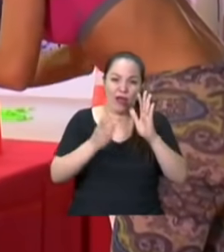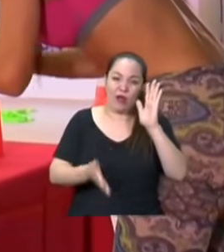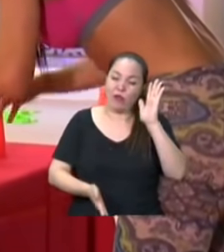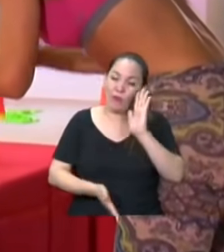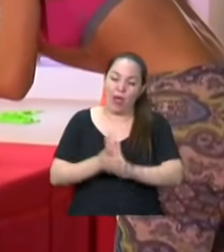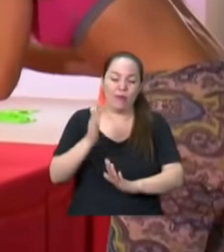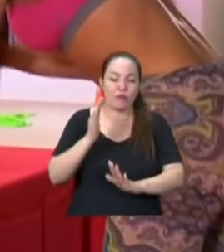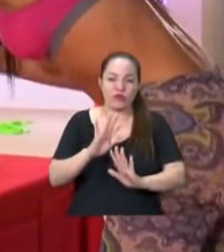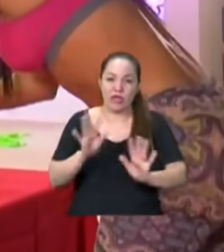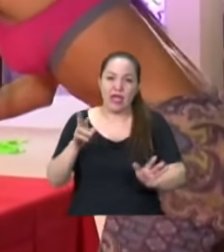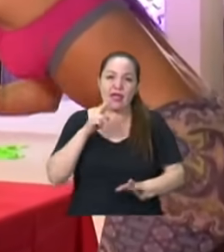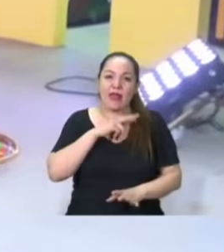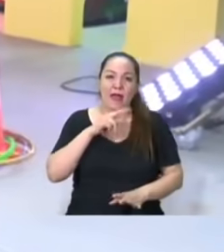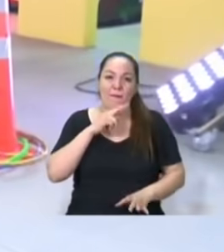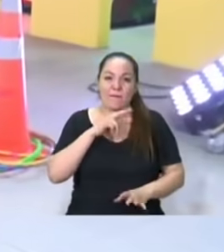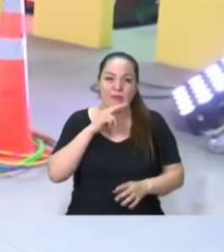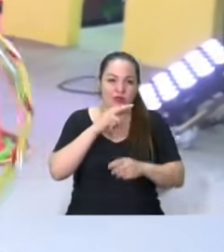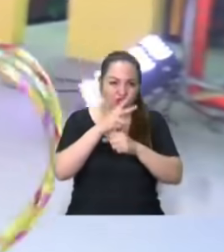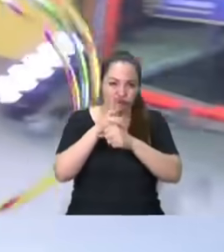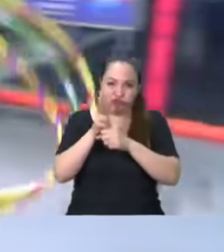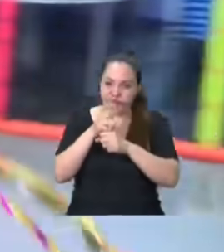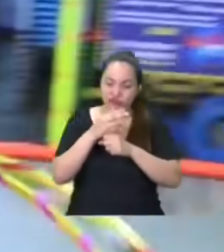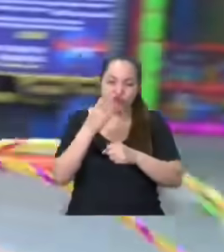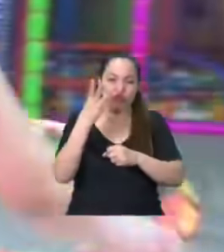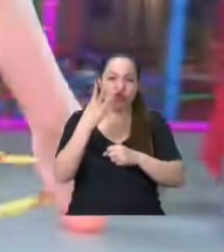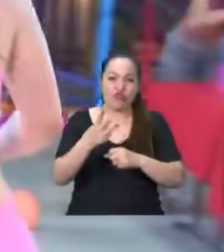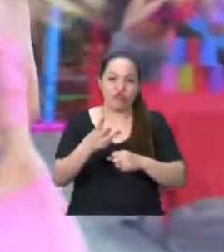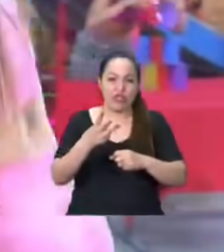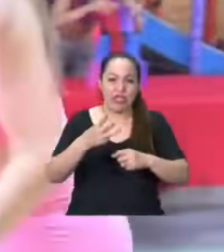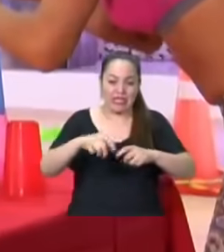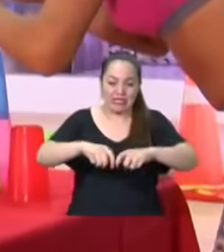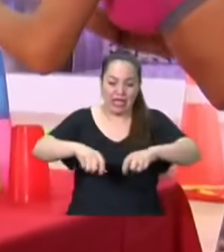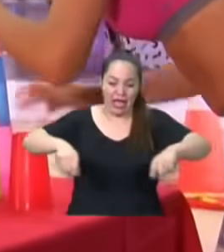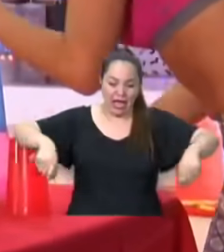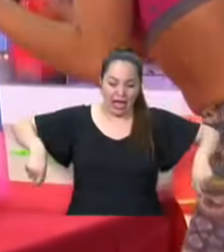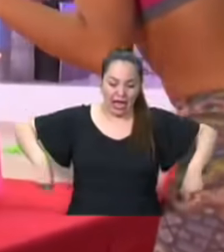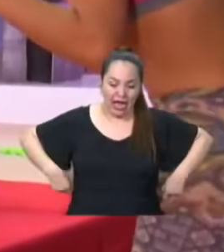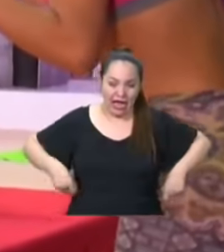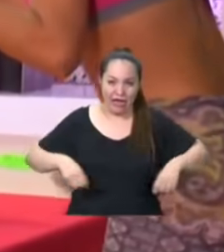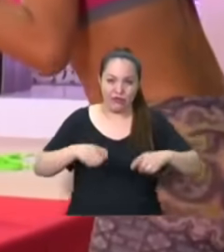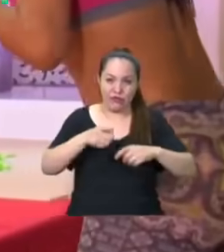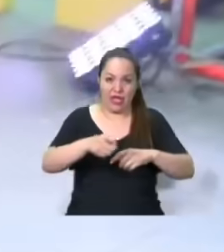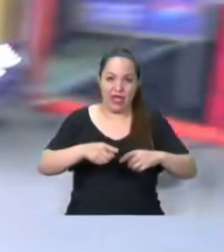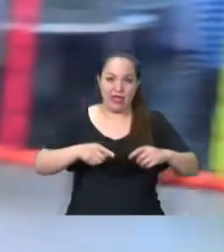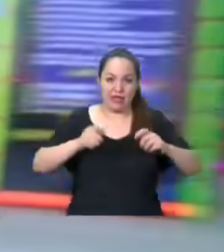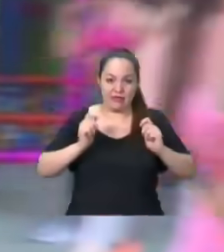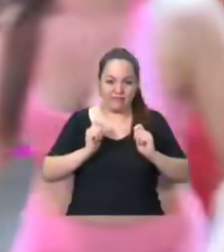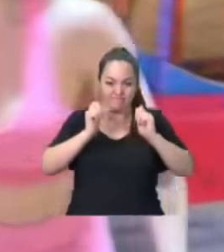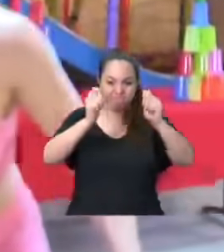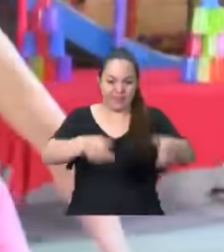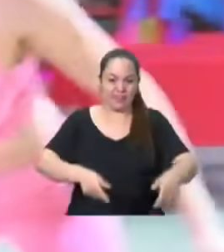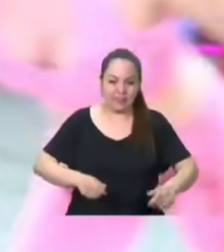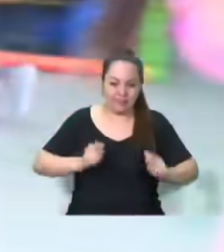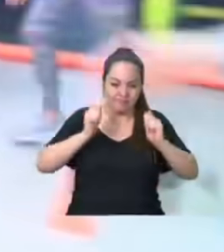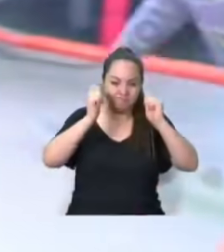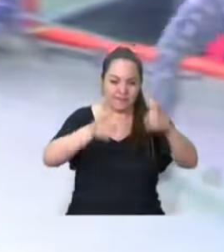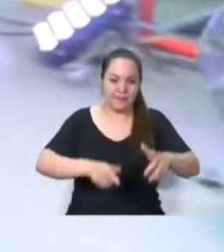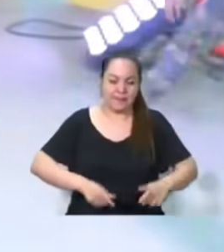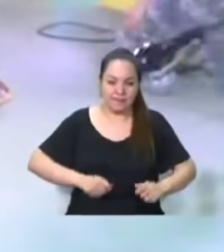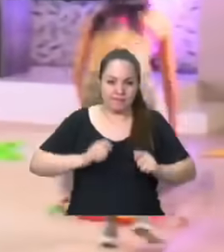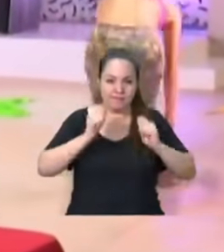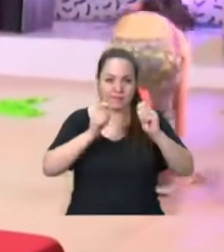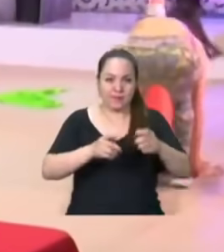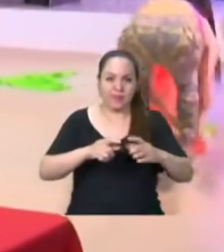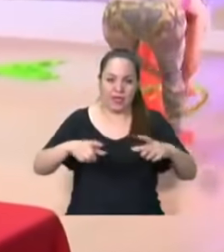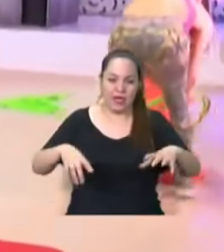la competencia. Recuerden, son 3 anos que tienen que incrustar en lo que es ahí ese cono. Navila está terminando, viene